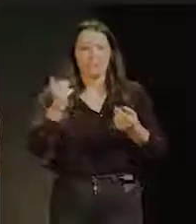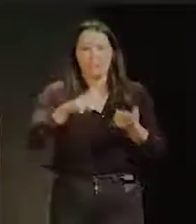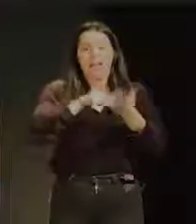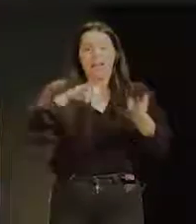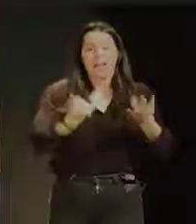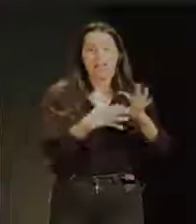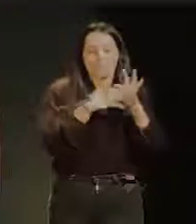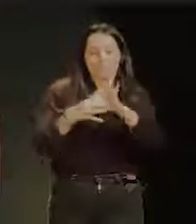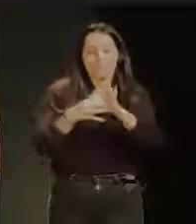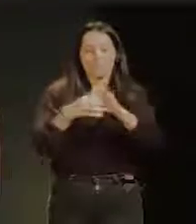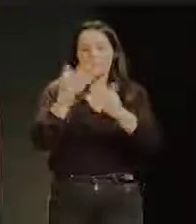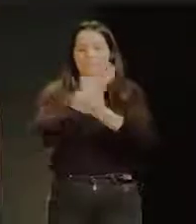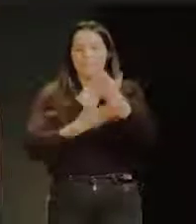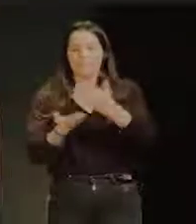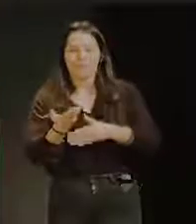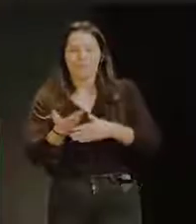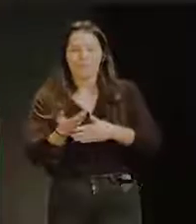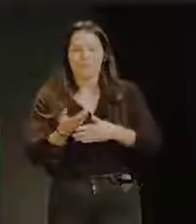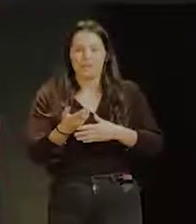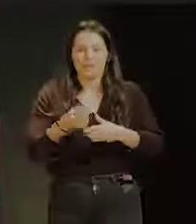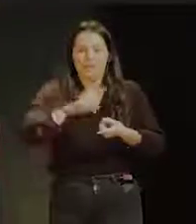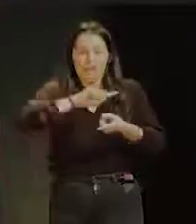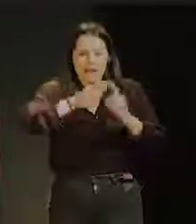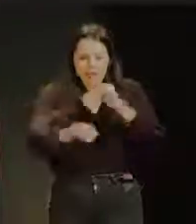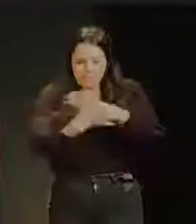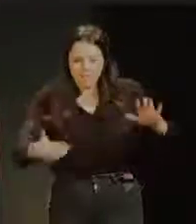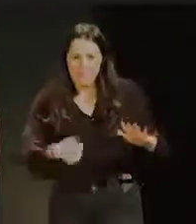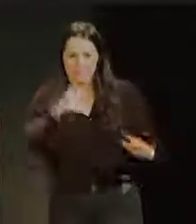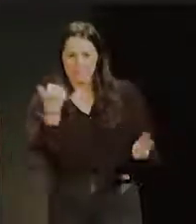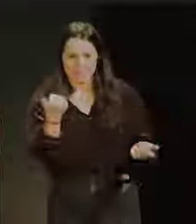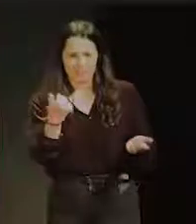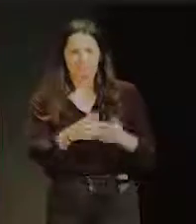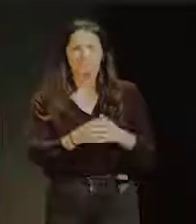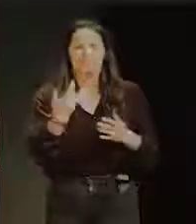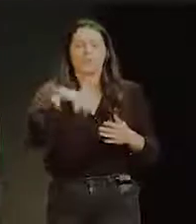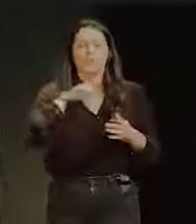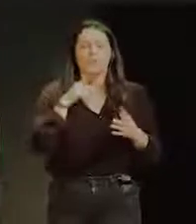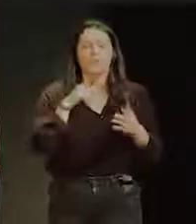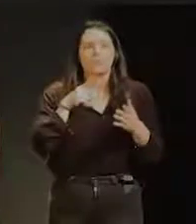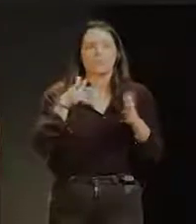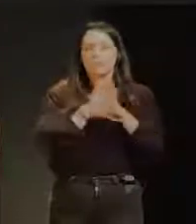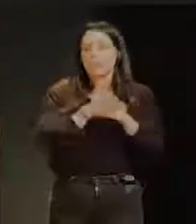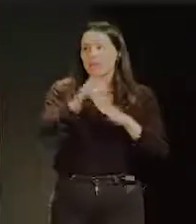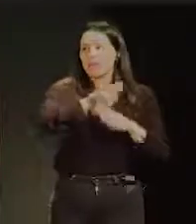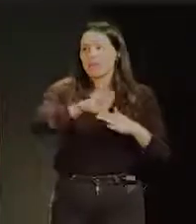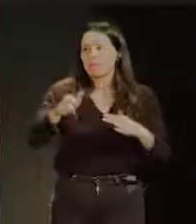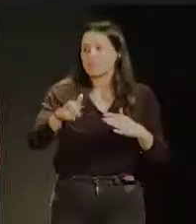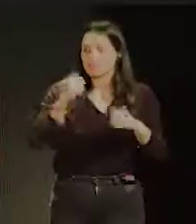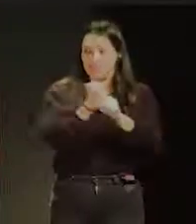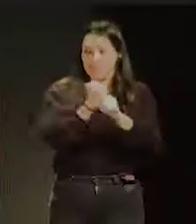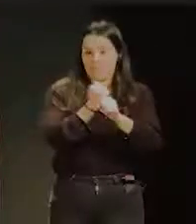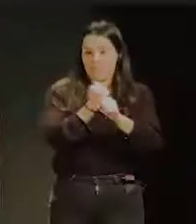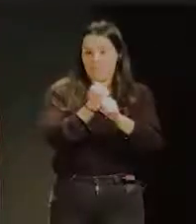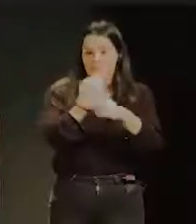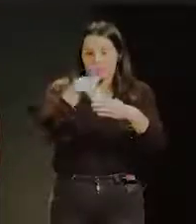está cambiando mucho más frecuentemente y estamos diciéndole a las personas que trabajan en